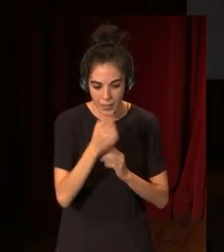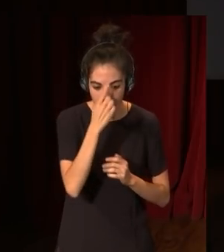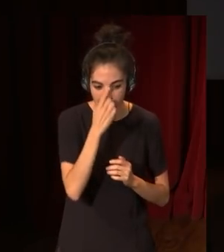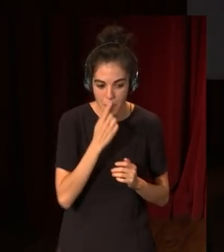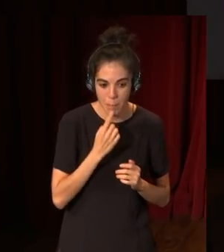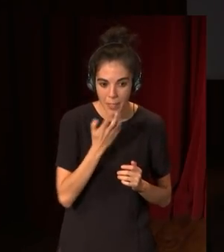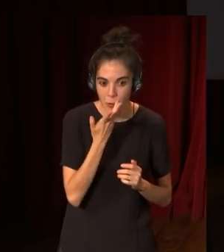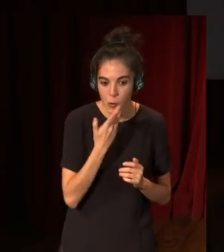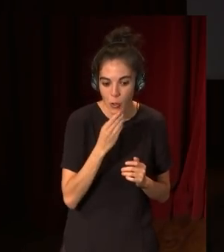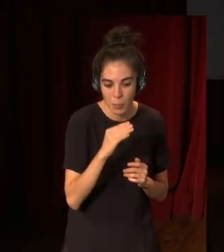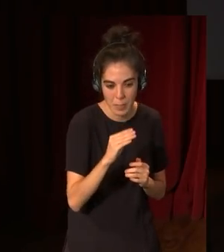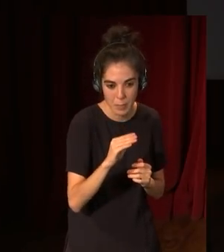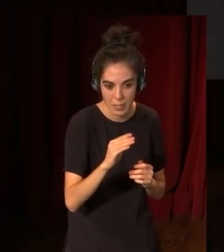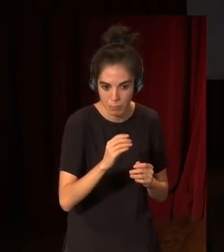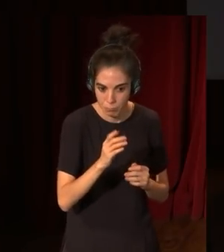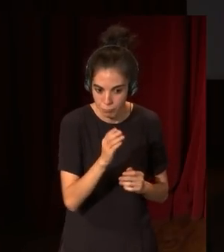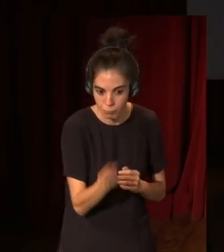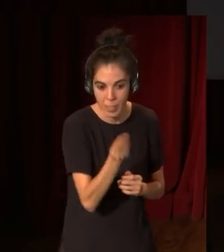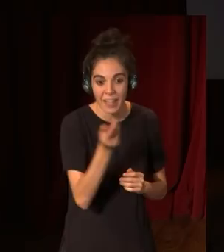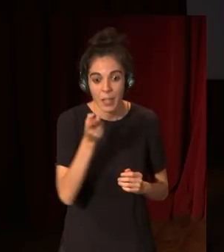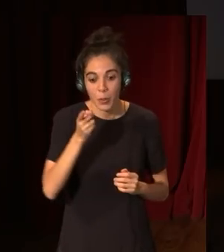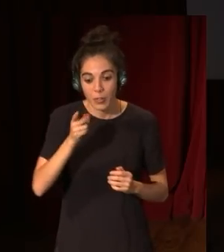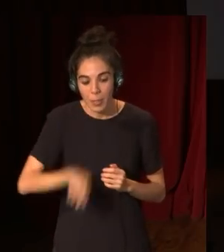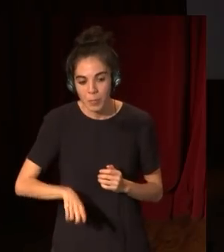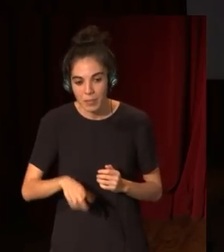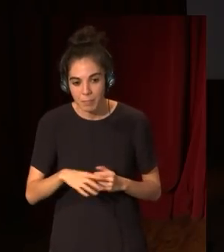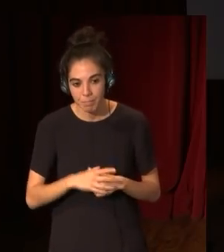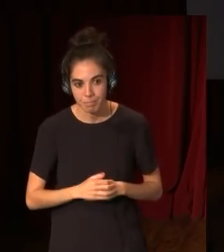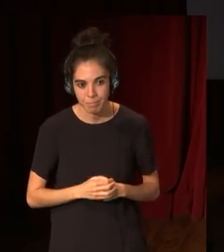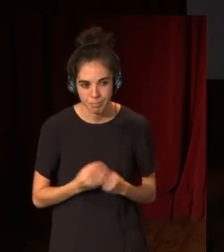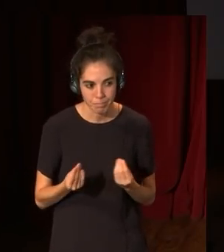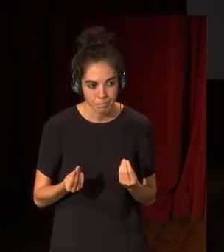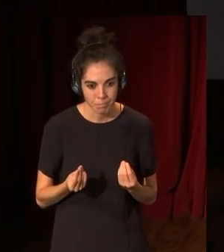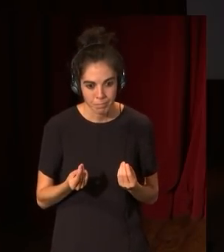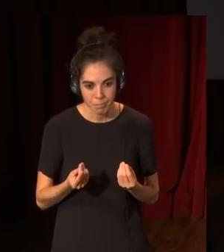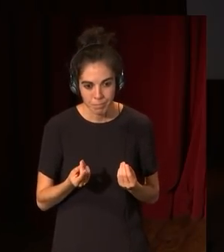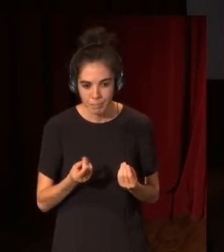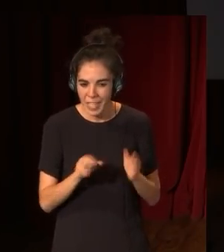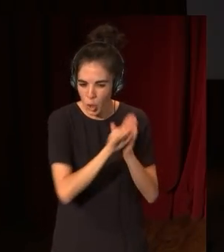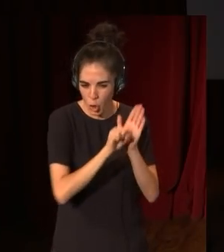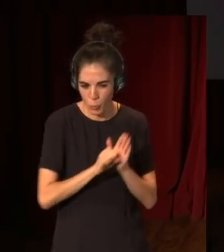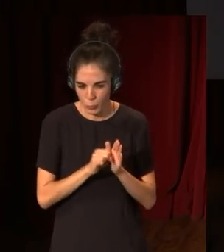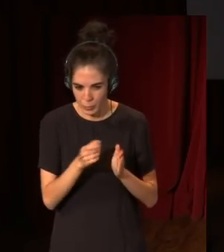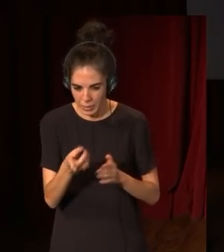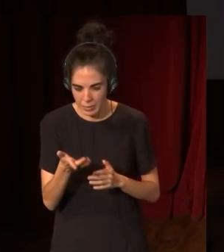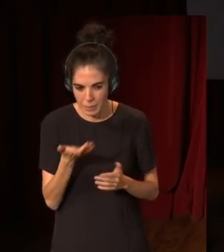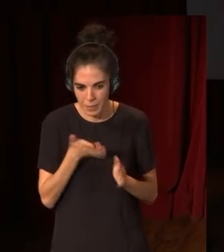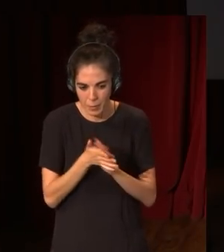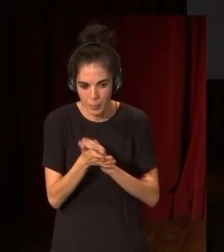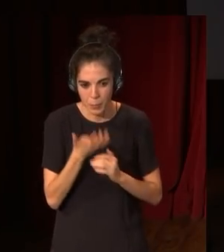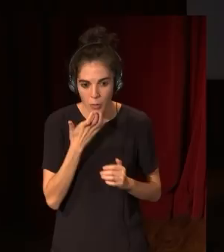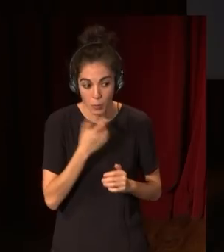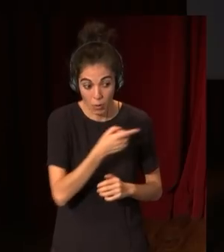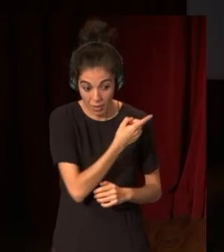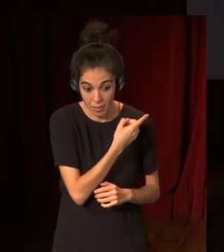solo cromáticamente sino también figurativa y iconográficamente sus composiciones aportando por